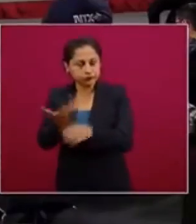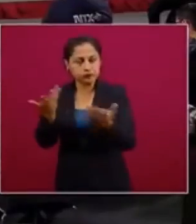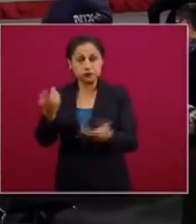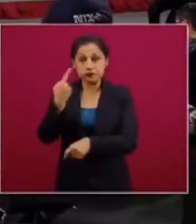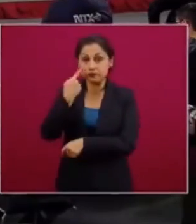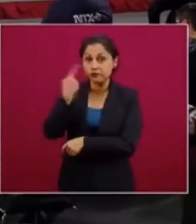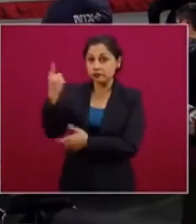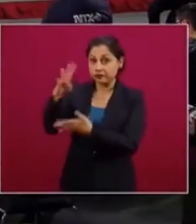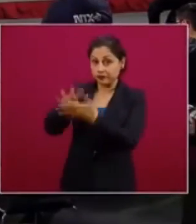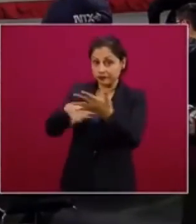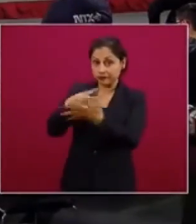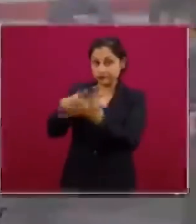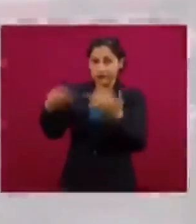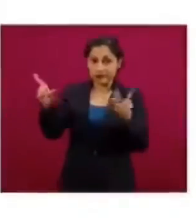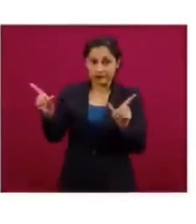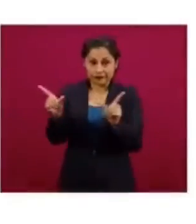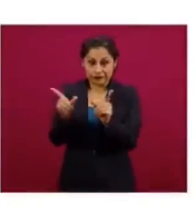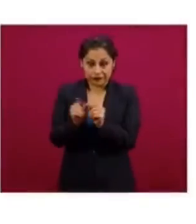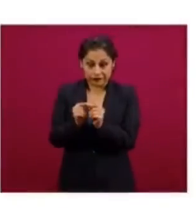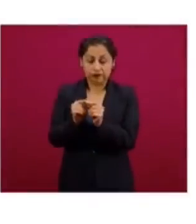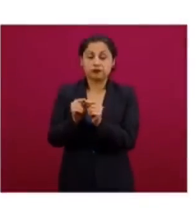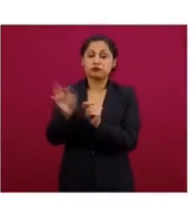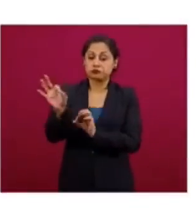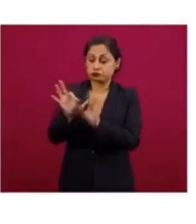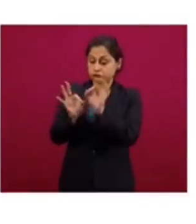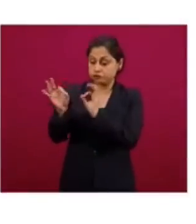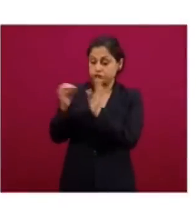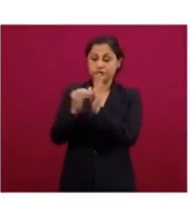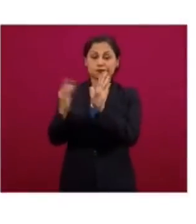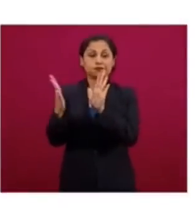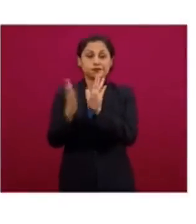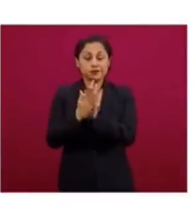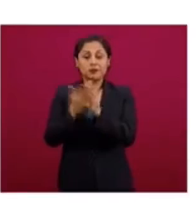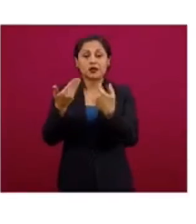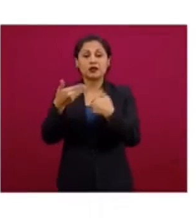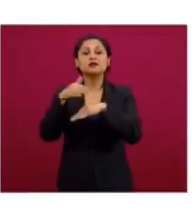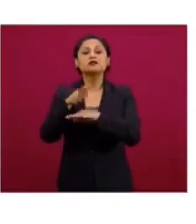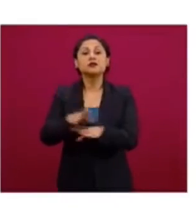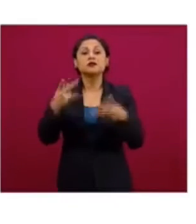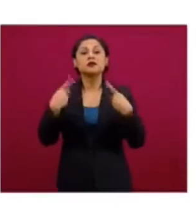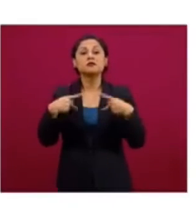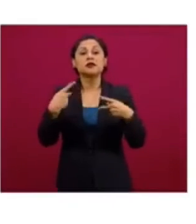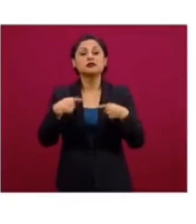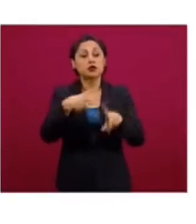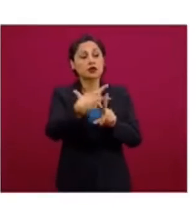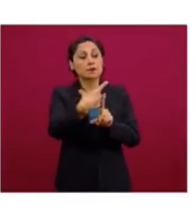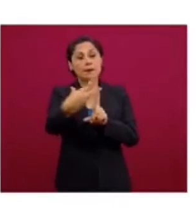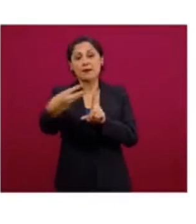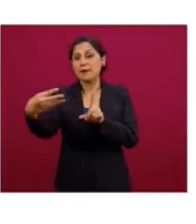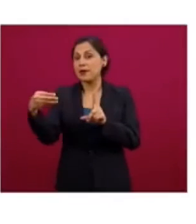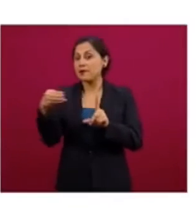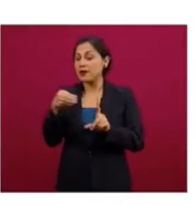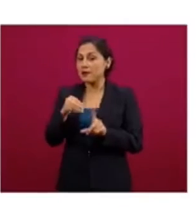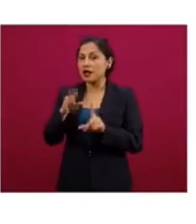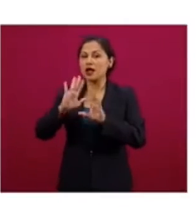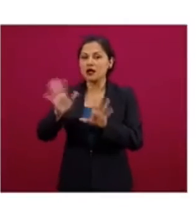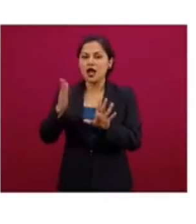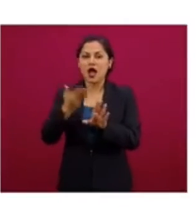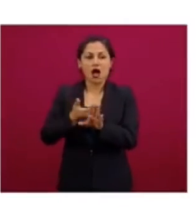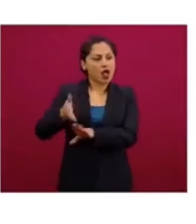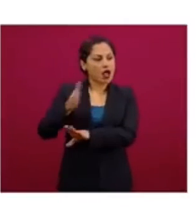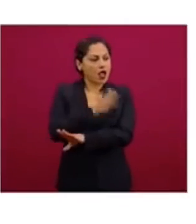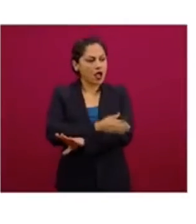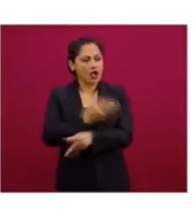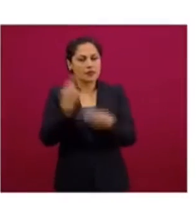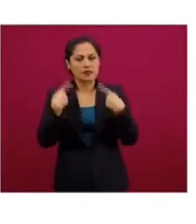una situación en nuestra alma, digamos, buena. Estamos esperando cosas buenas. Yo